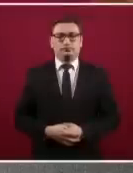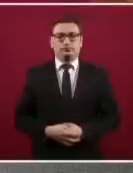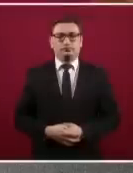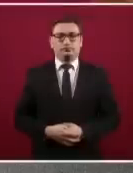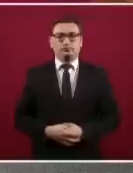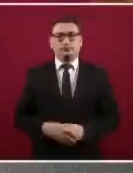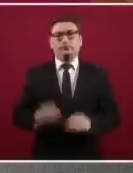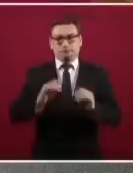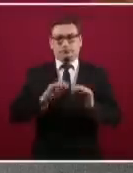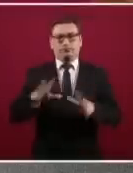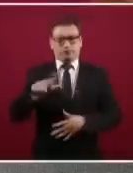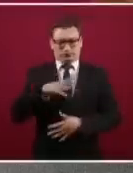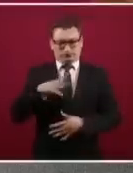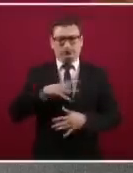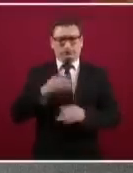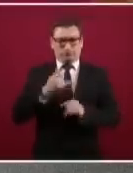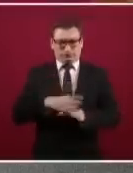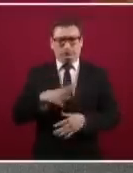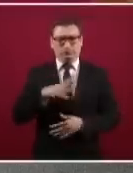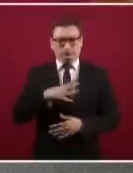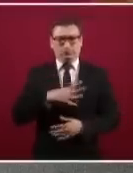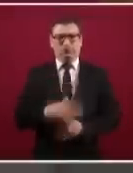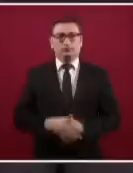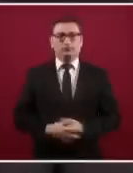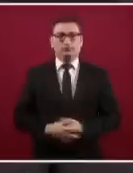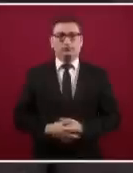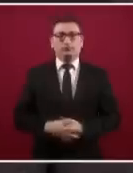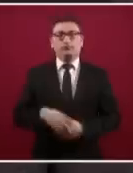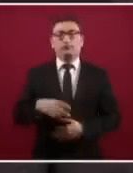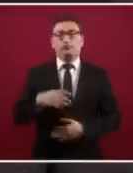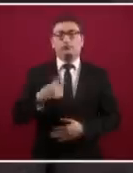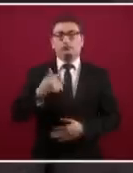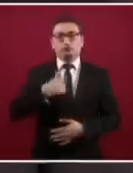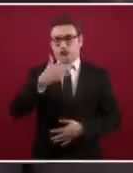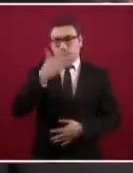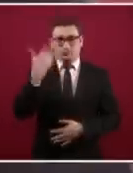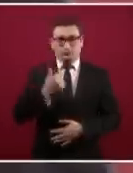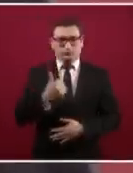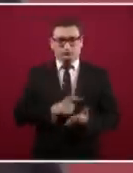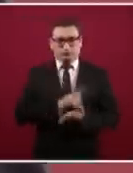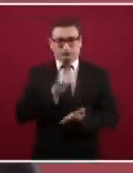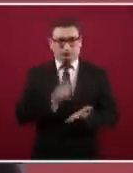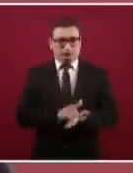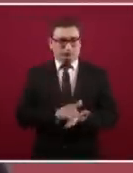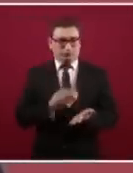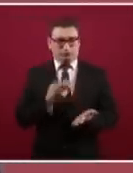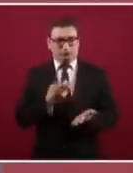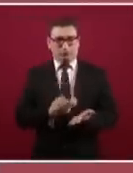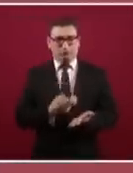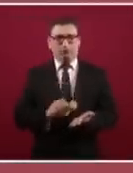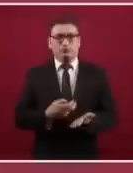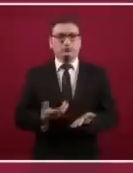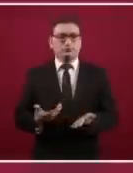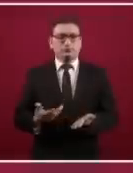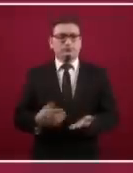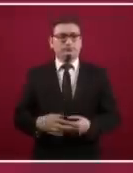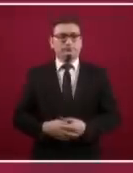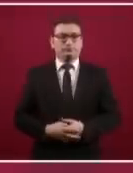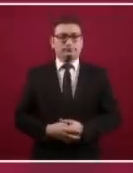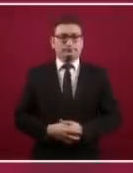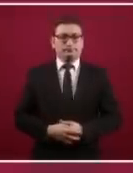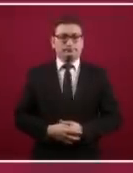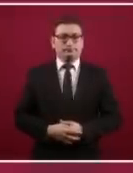la información. No sé si legalmente se pueda